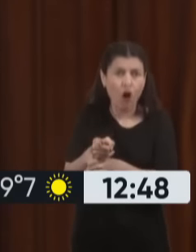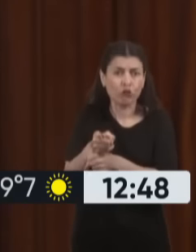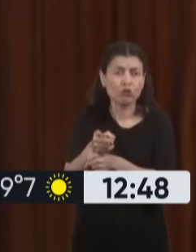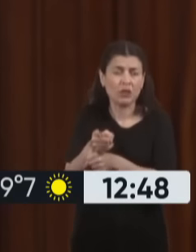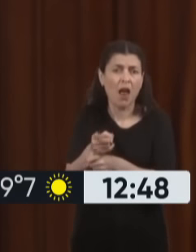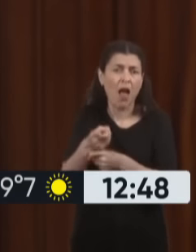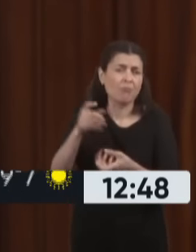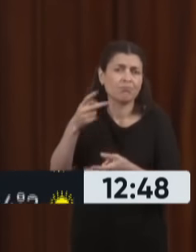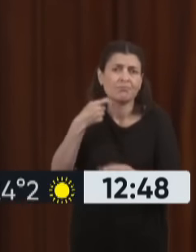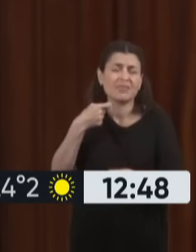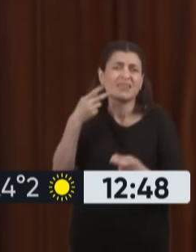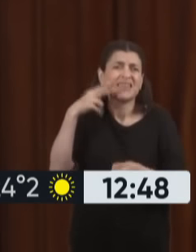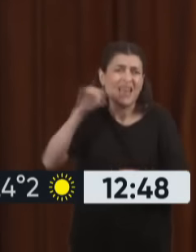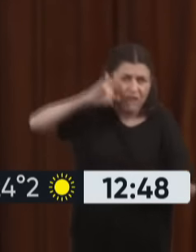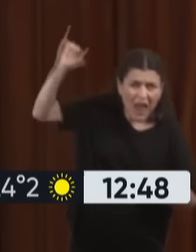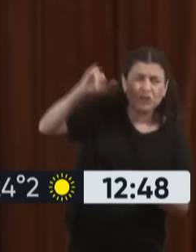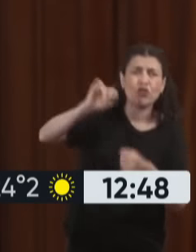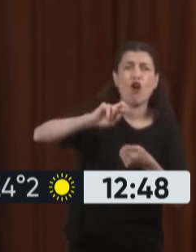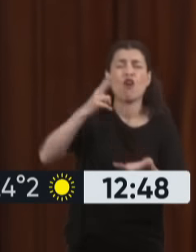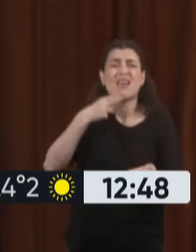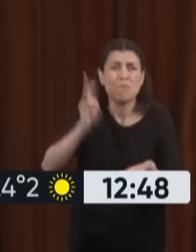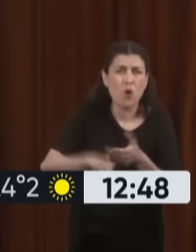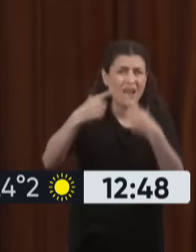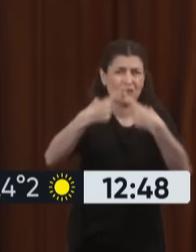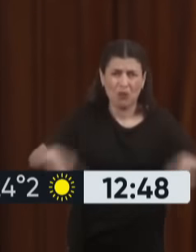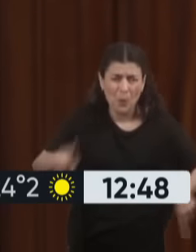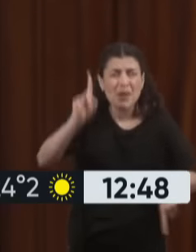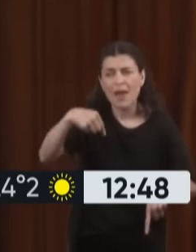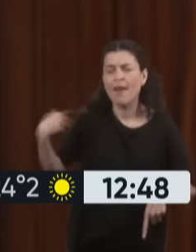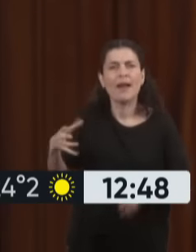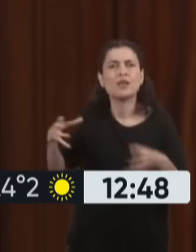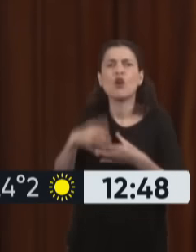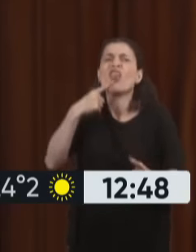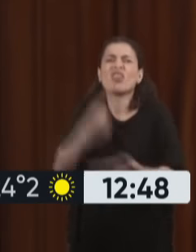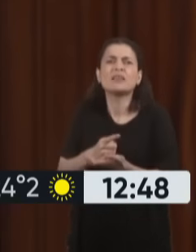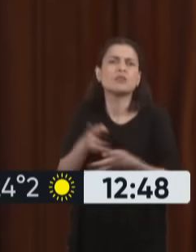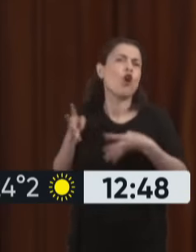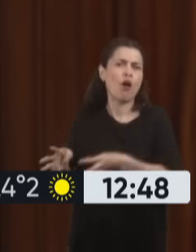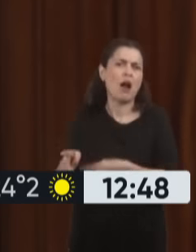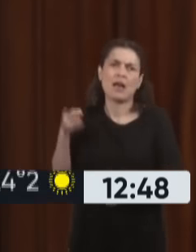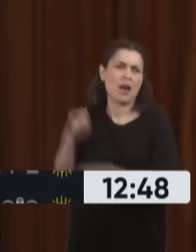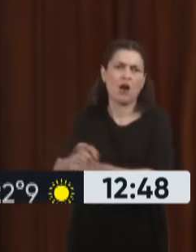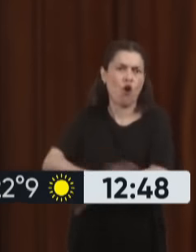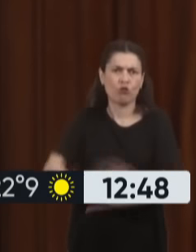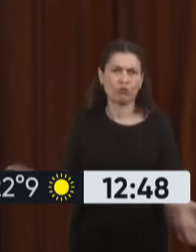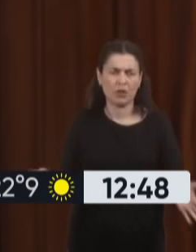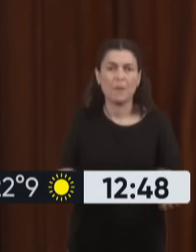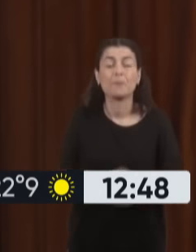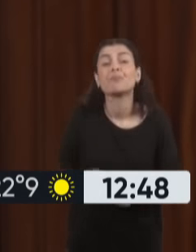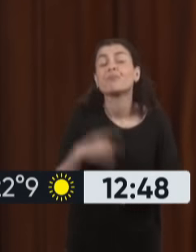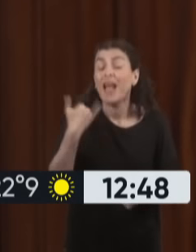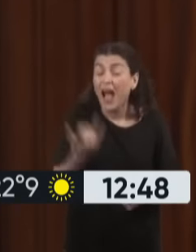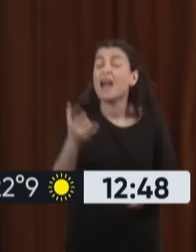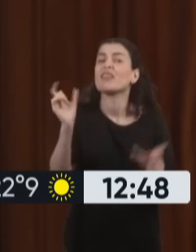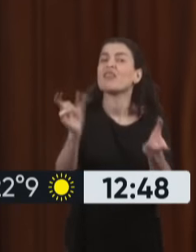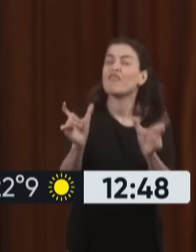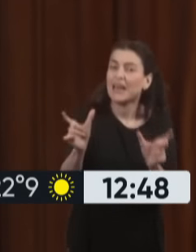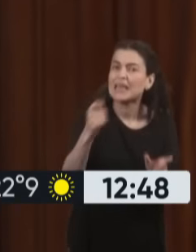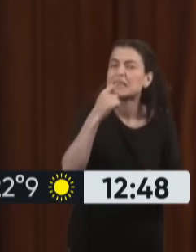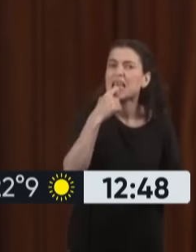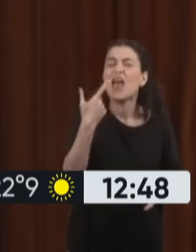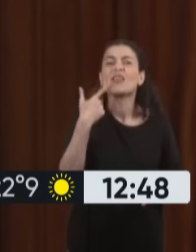cabezas, este leviatán empoderado que ha sido la causa de todas nuestras penurias como argentinos. La única diferencia es que en vez de